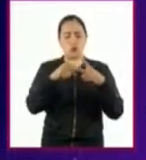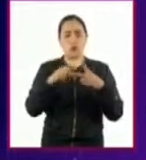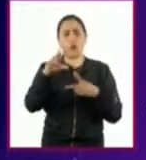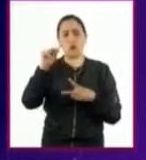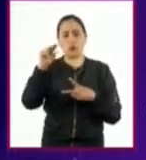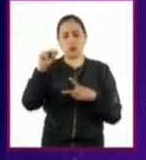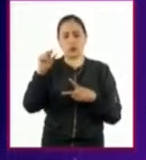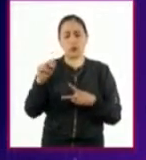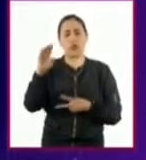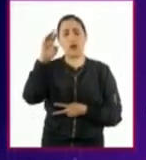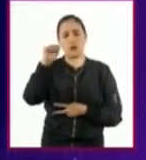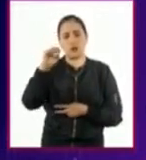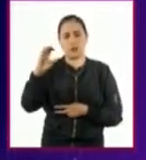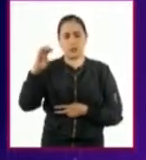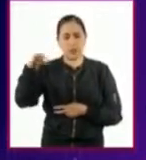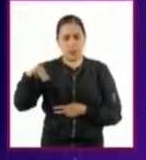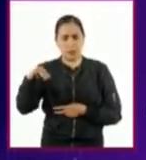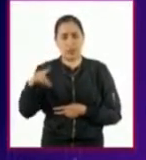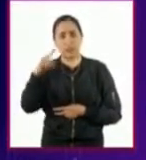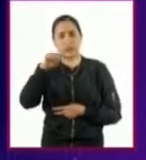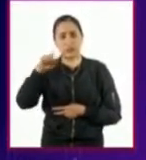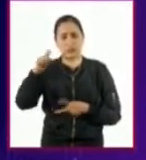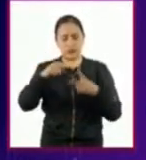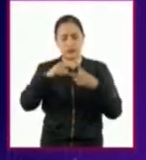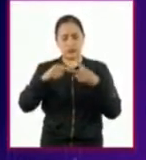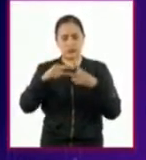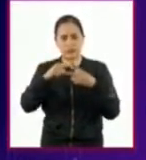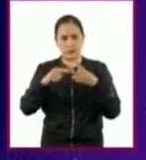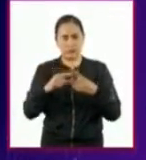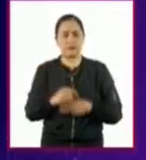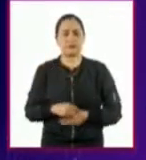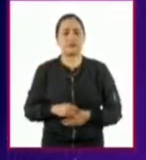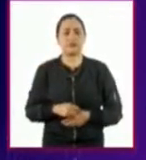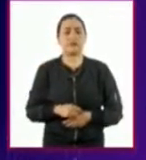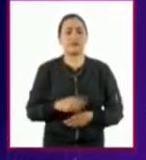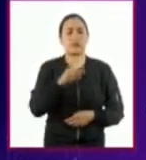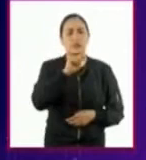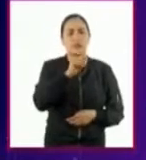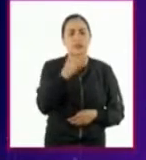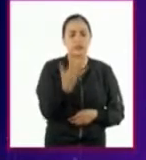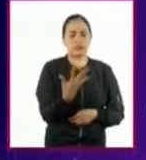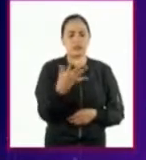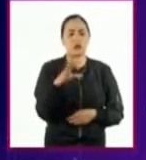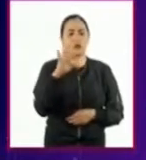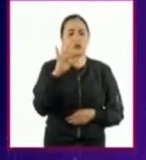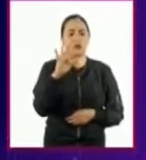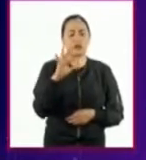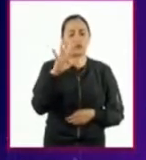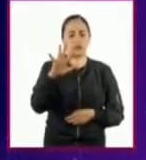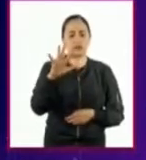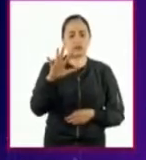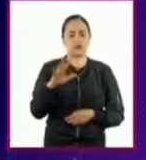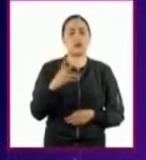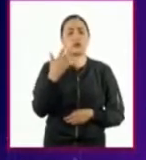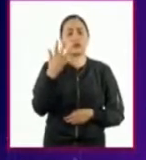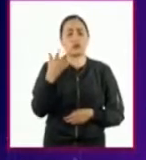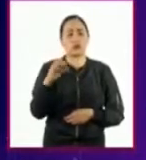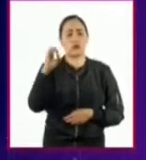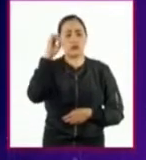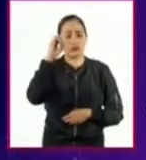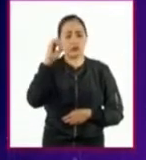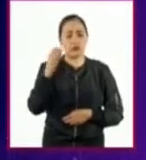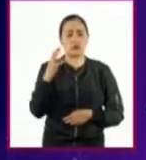9 centímetros y 100 grados. Triángulo 5, 45 grados, 50 grados y 85